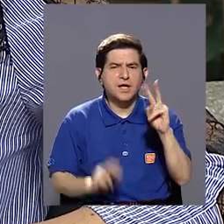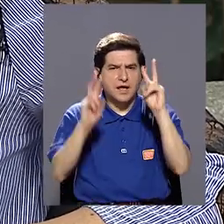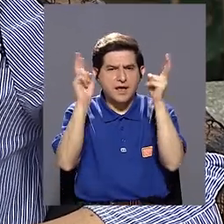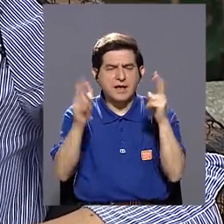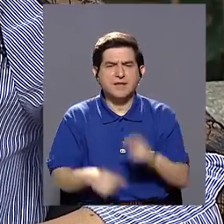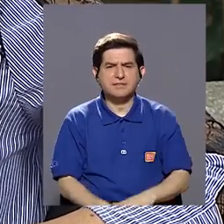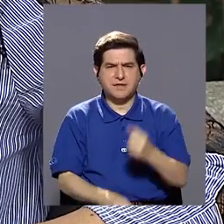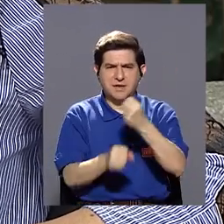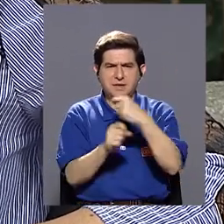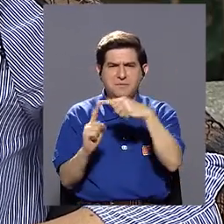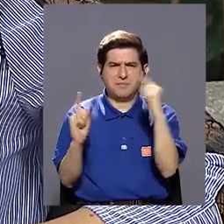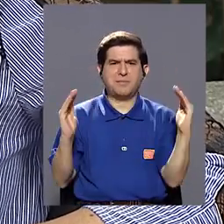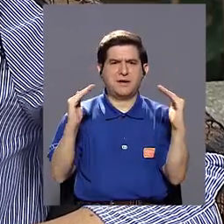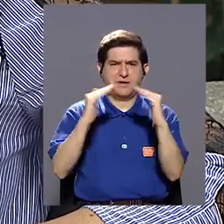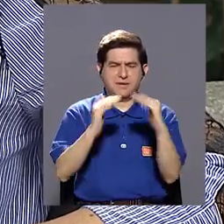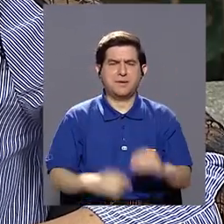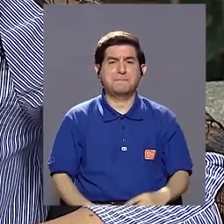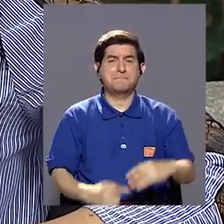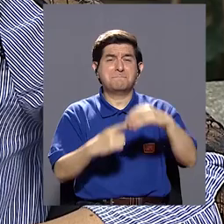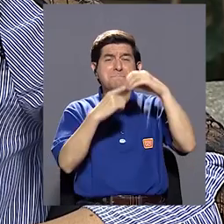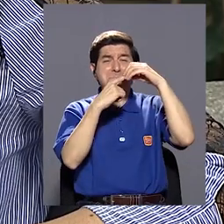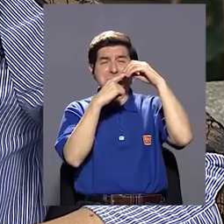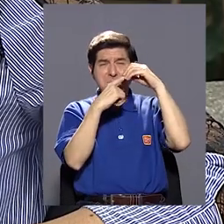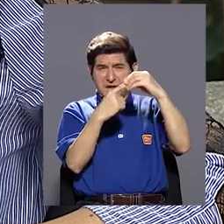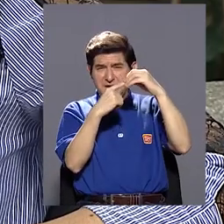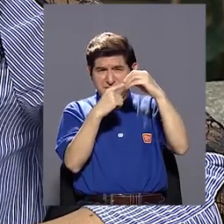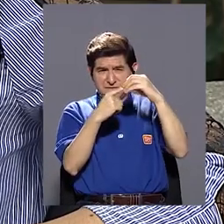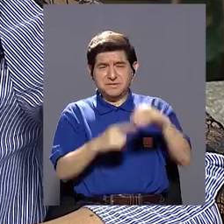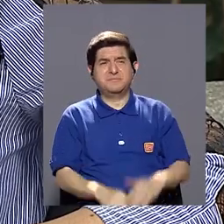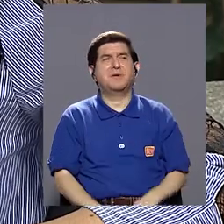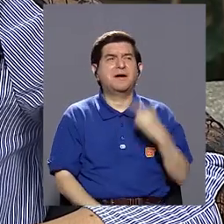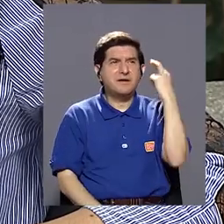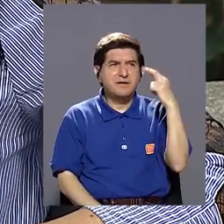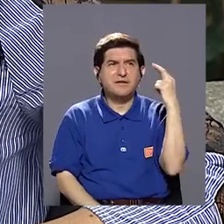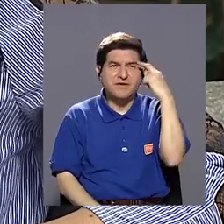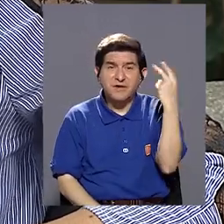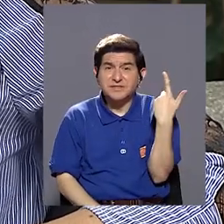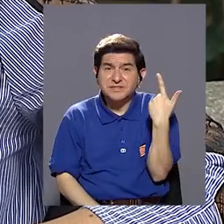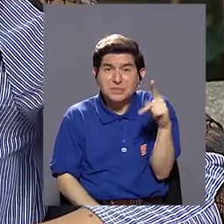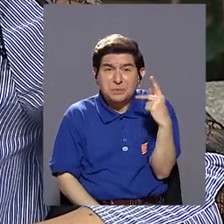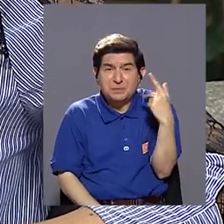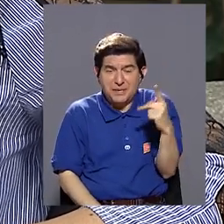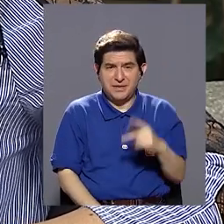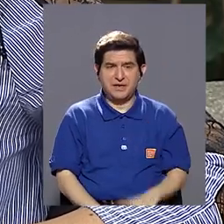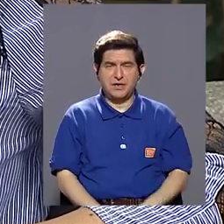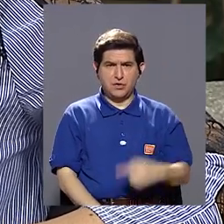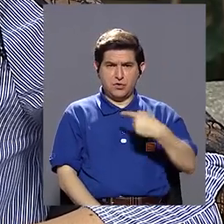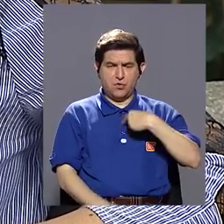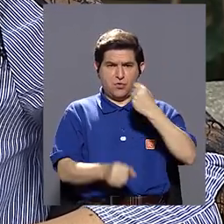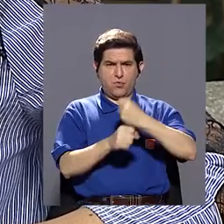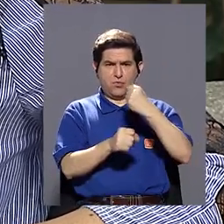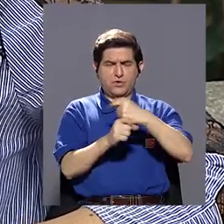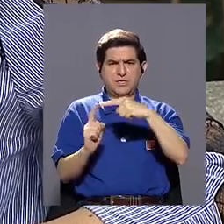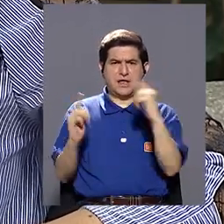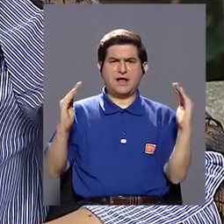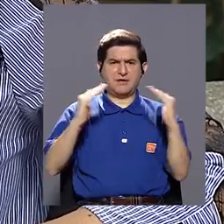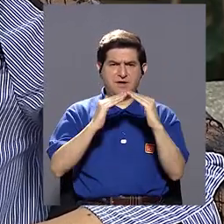el tema de teletrabajo, ¿cuáles son los principales factores, digamos, de riesgo cuando uno hace